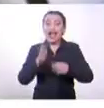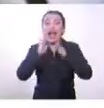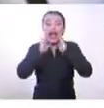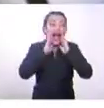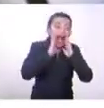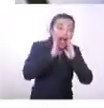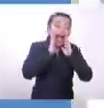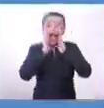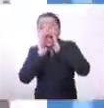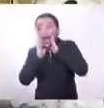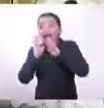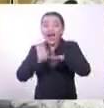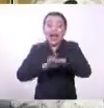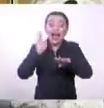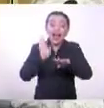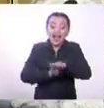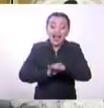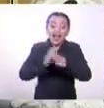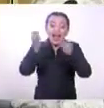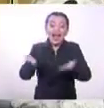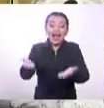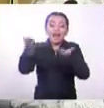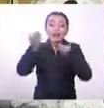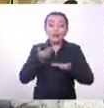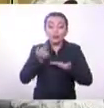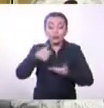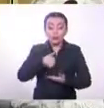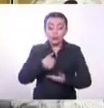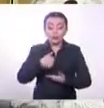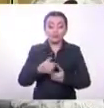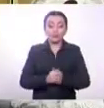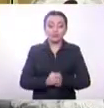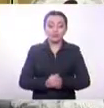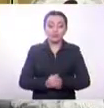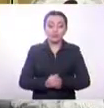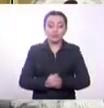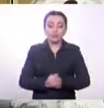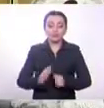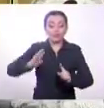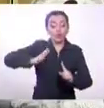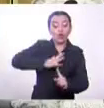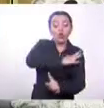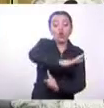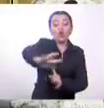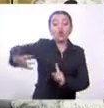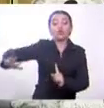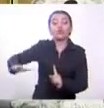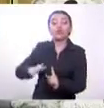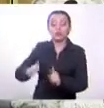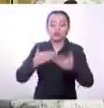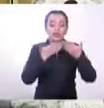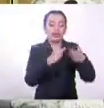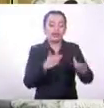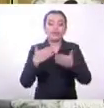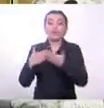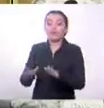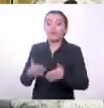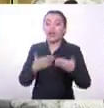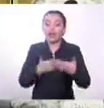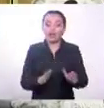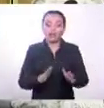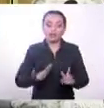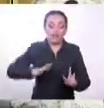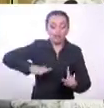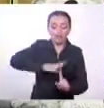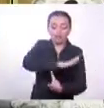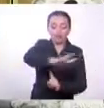pero te das cuenta que el mensaje, no siempre, el mensaje es diferente para la persona que lo recibe,